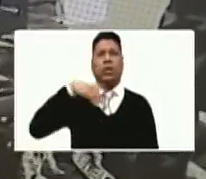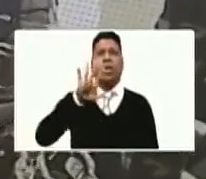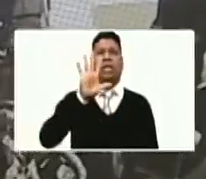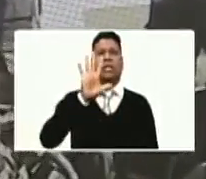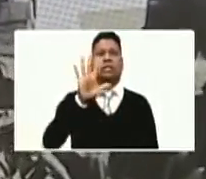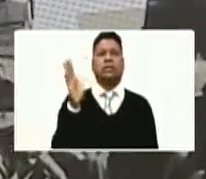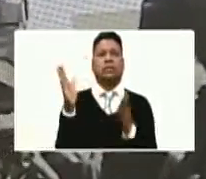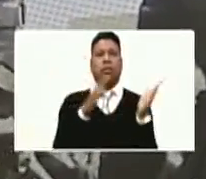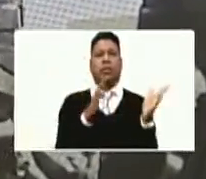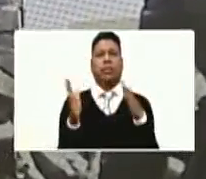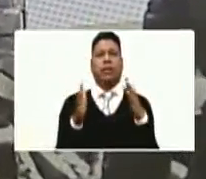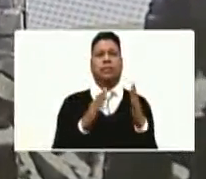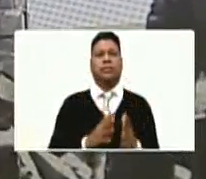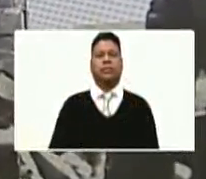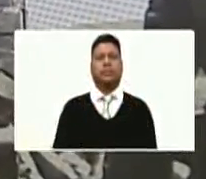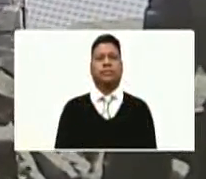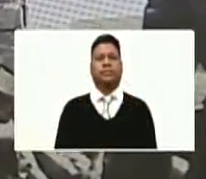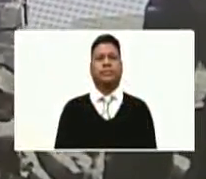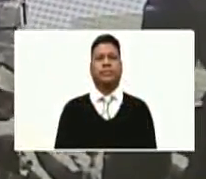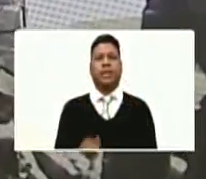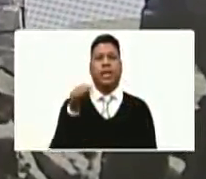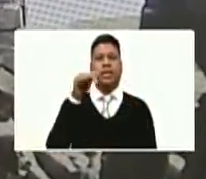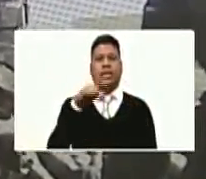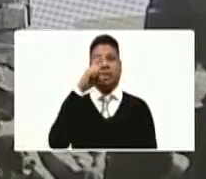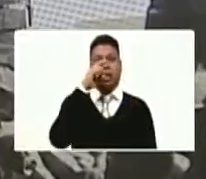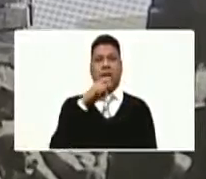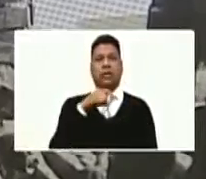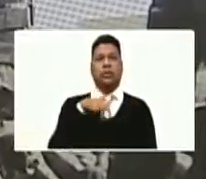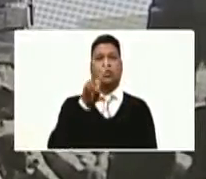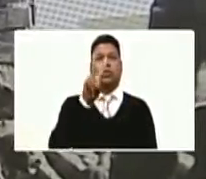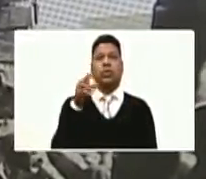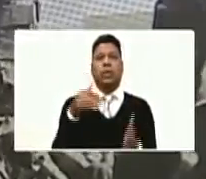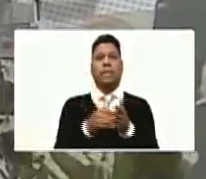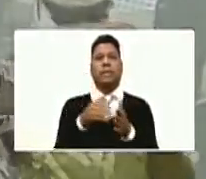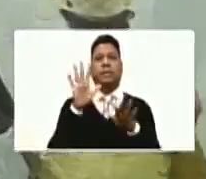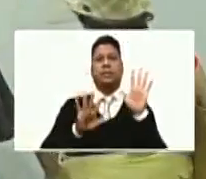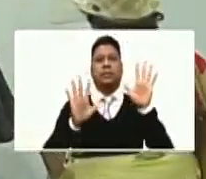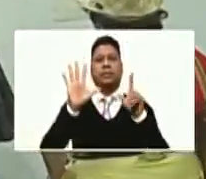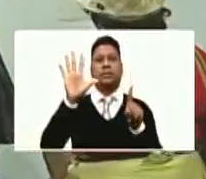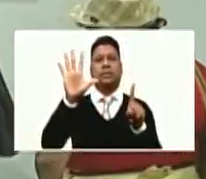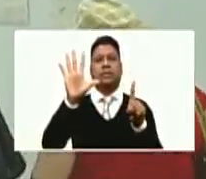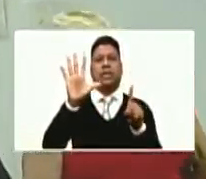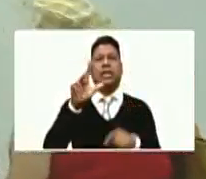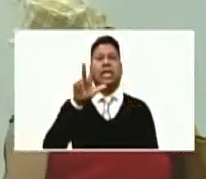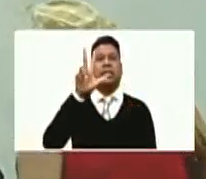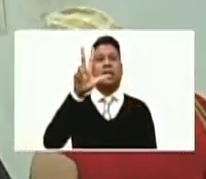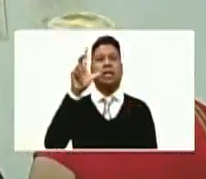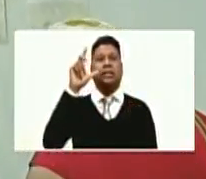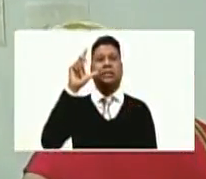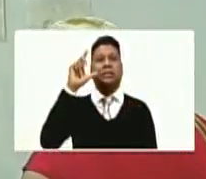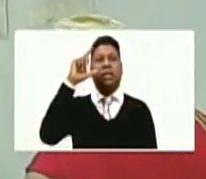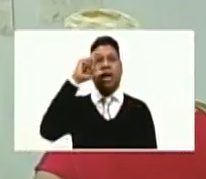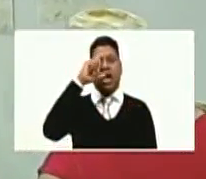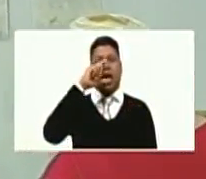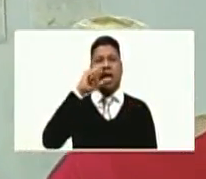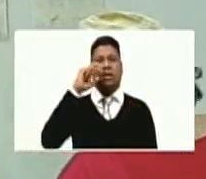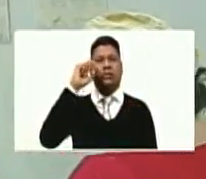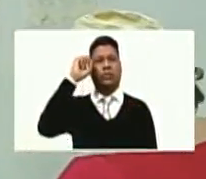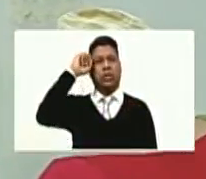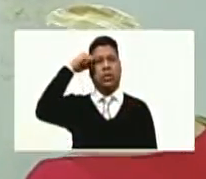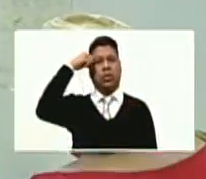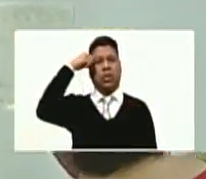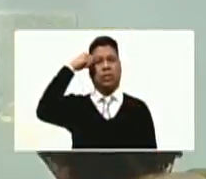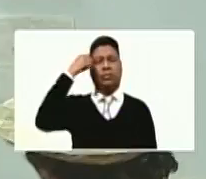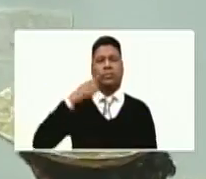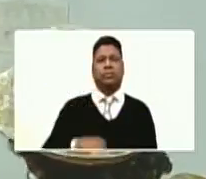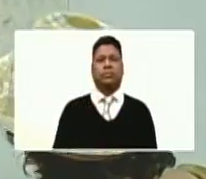marzo de este año 2016, 3 años de la siembra del comandante supremo